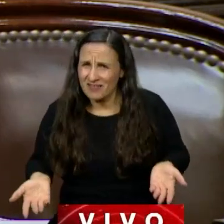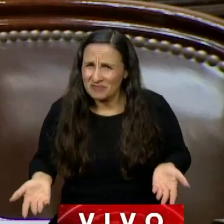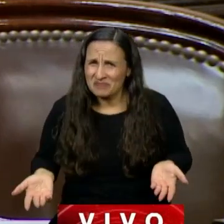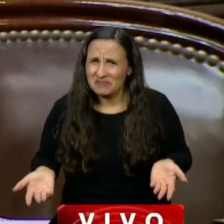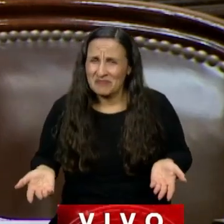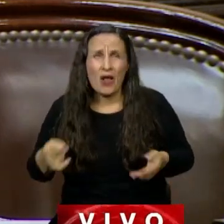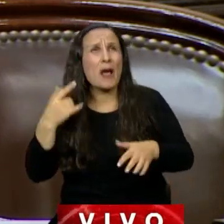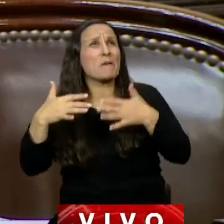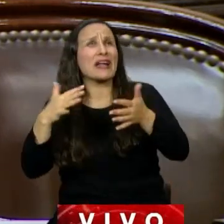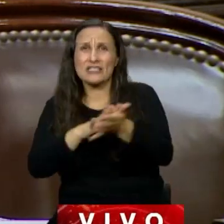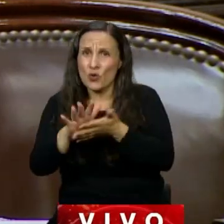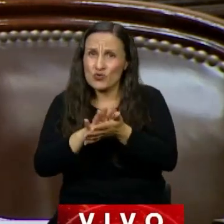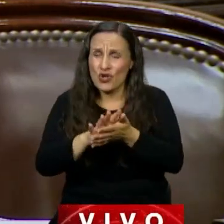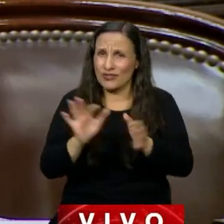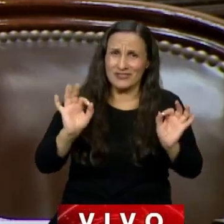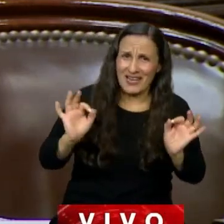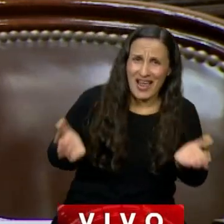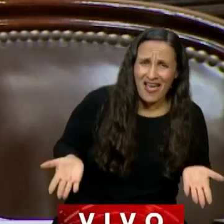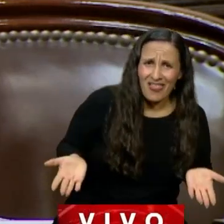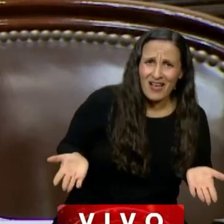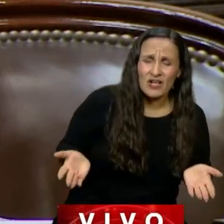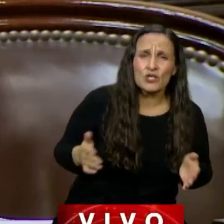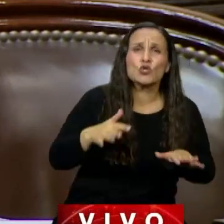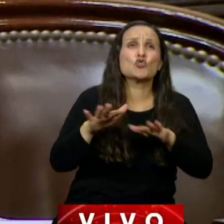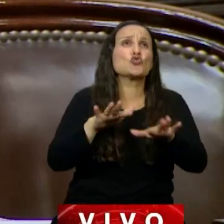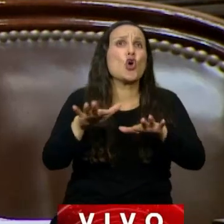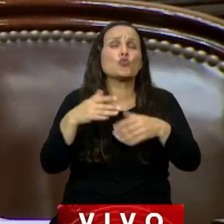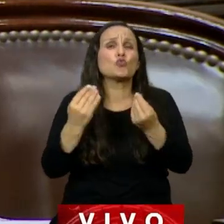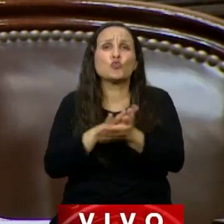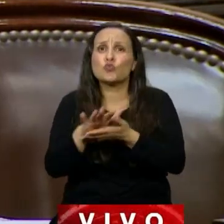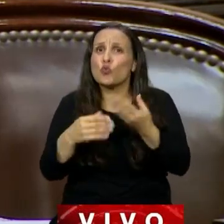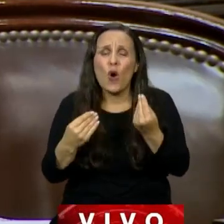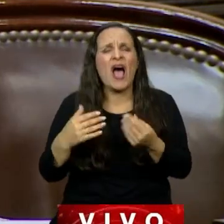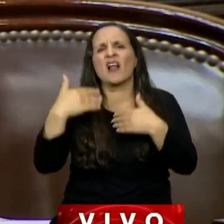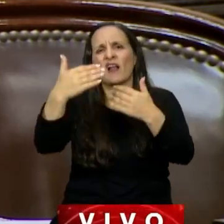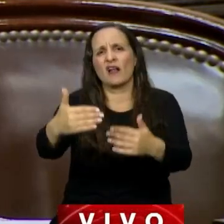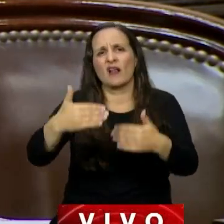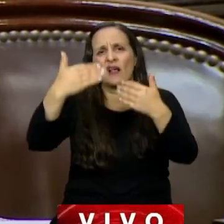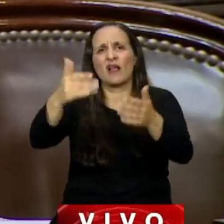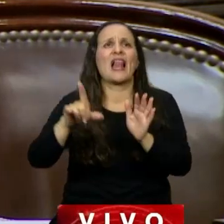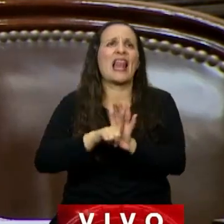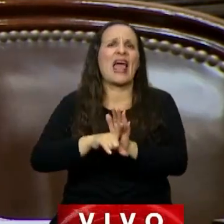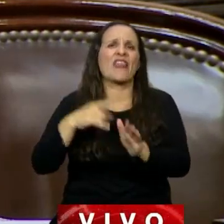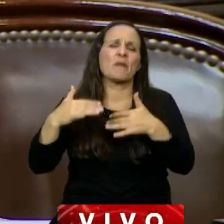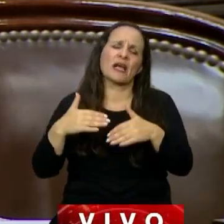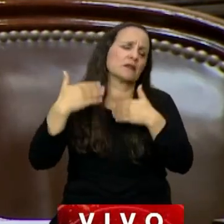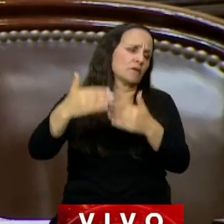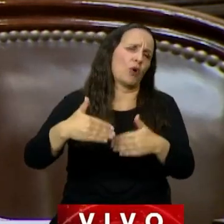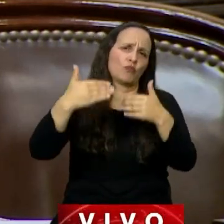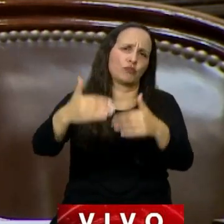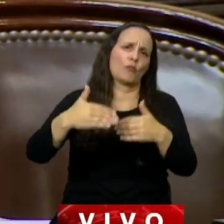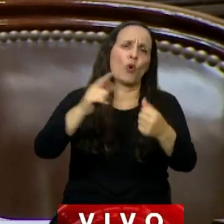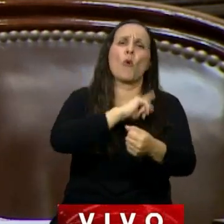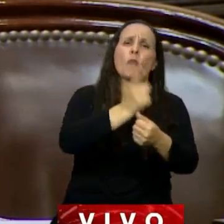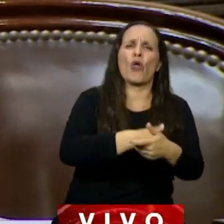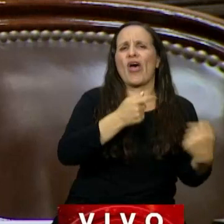sido solucionada. ¿Cuál es la solución? Patear el problema para el futuro, prorrogar las leyes de emergencia, seguir otorgando